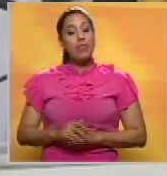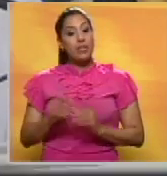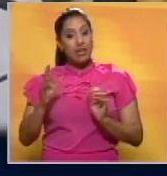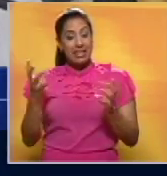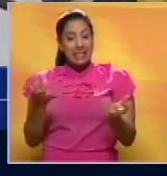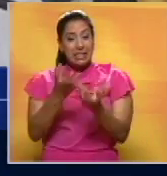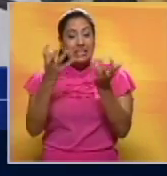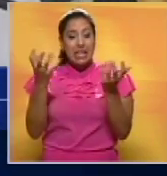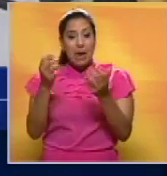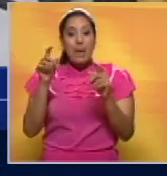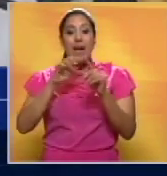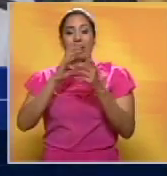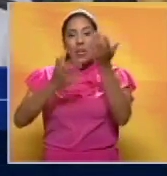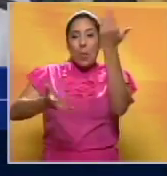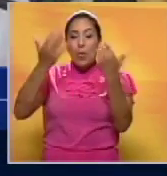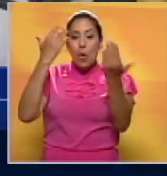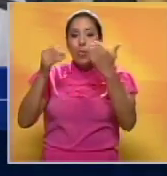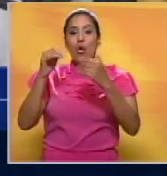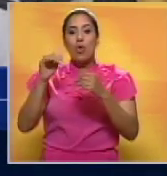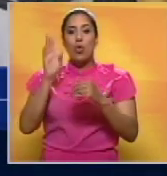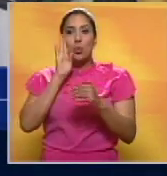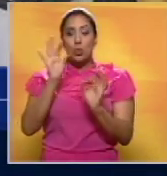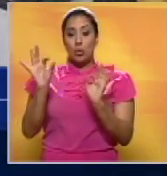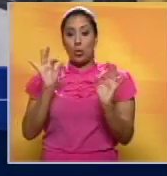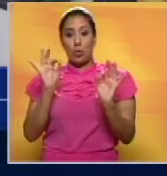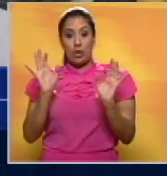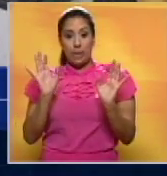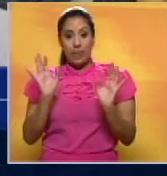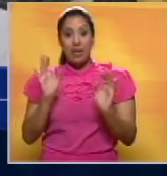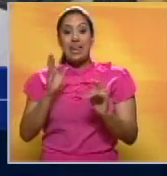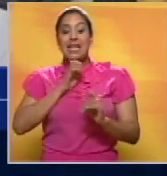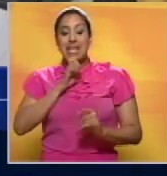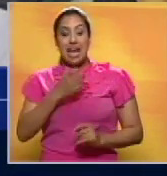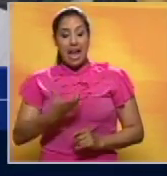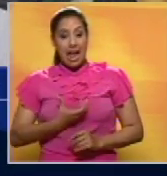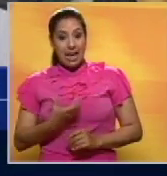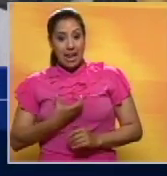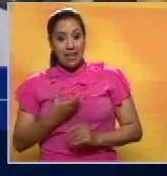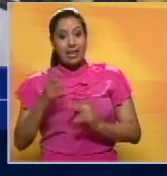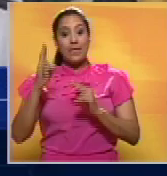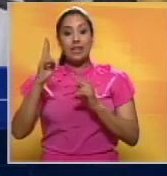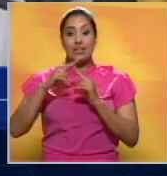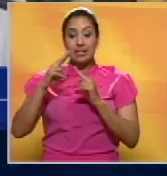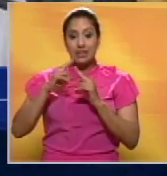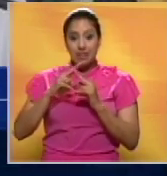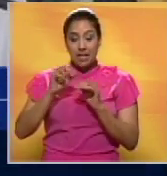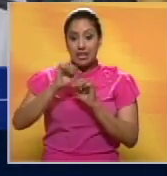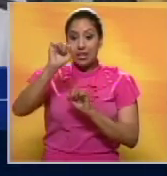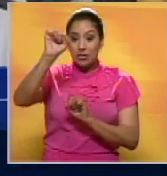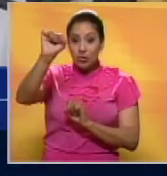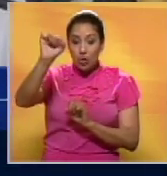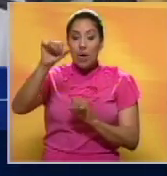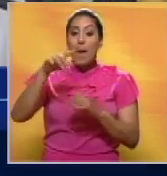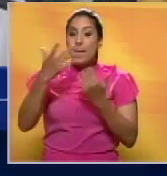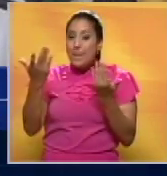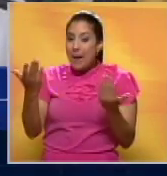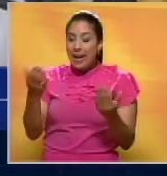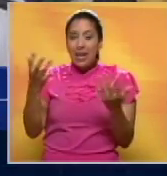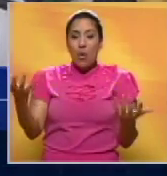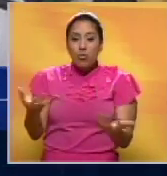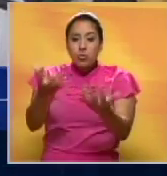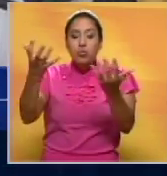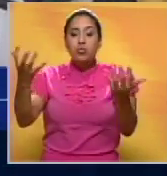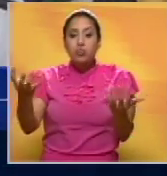La quema a través de un saqueo simulado de la alcaldía de San Cristóbal para incendiar